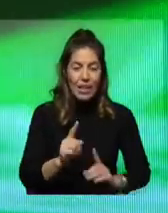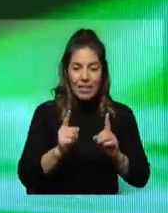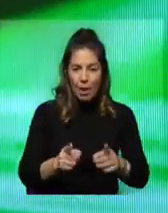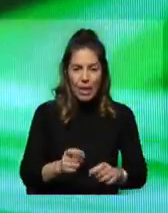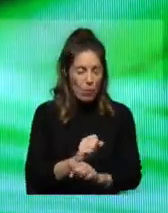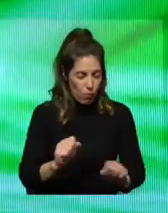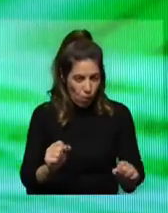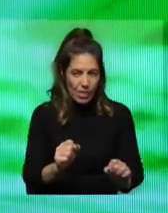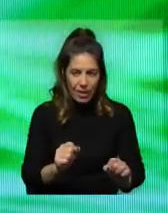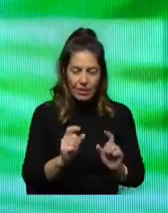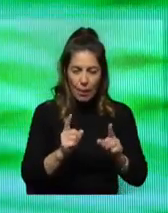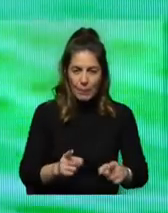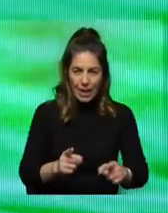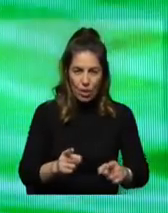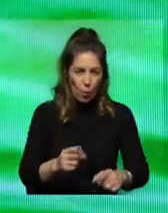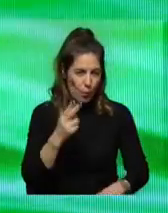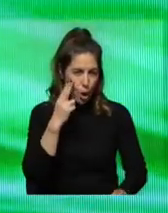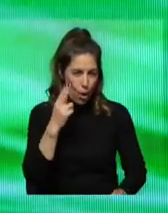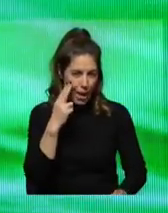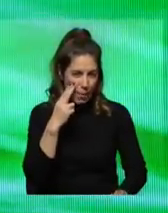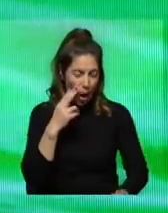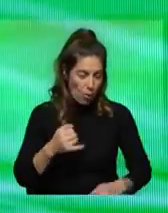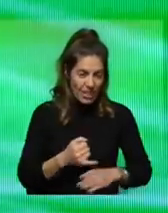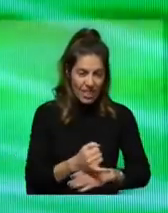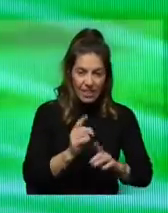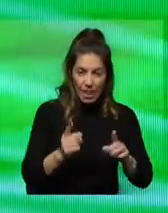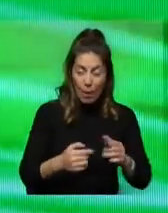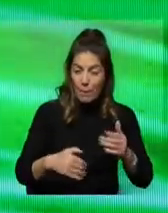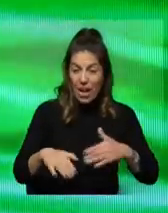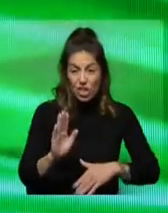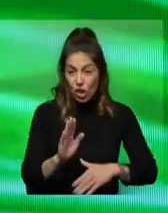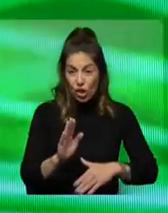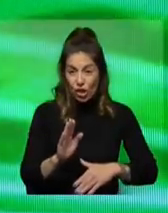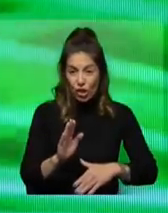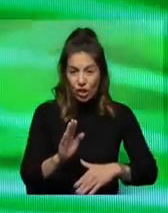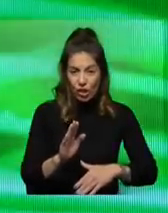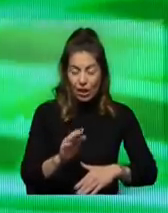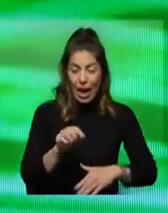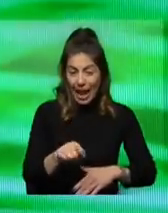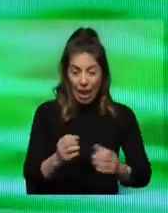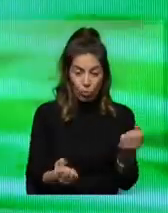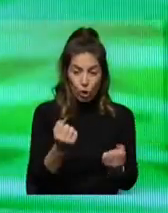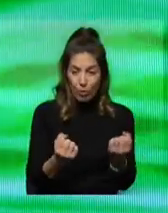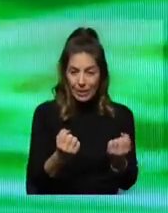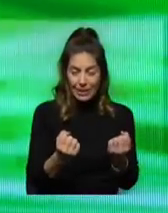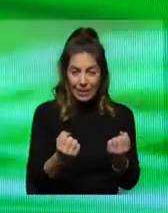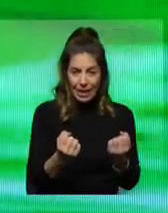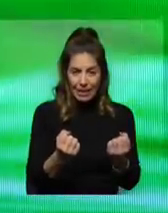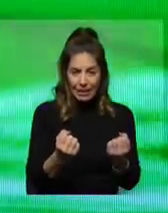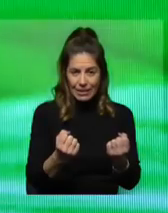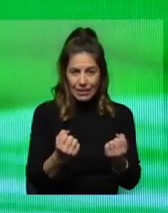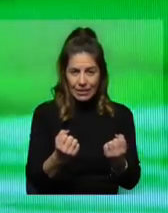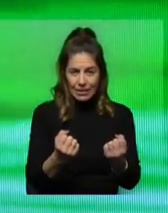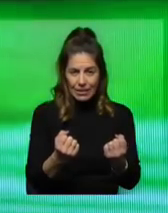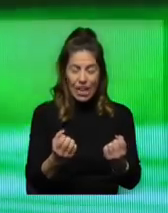le puede generar un incidente un siniestro de tránsito mayor con mayor repercusión al propio automovilista de de lo que